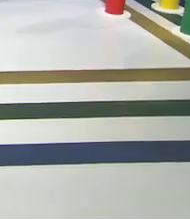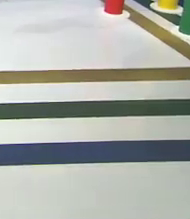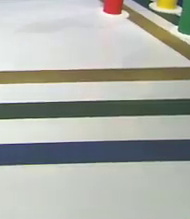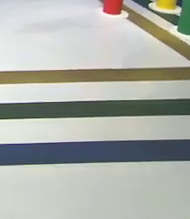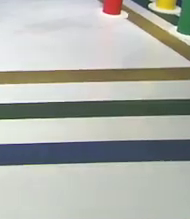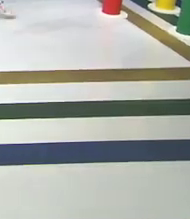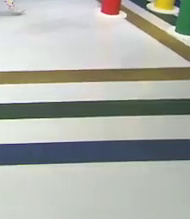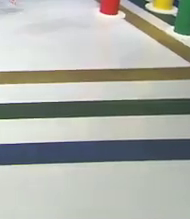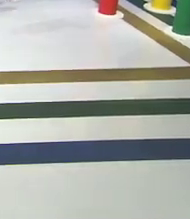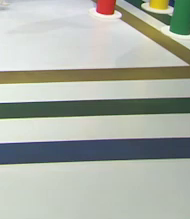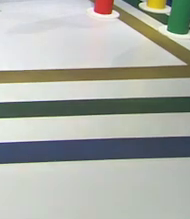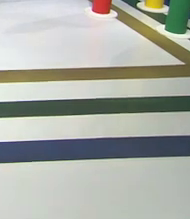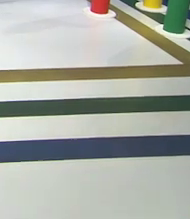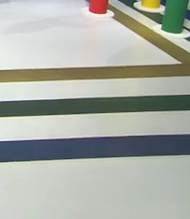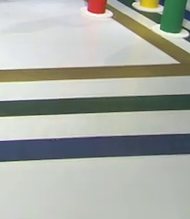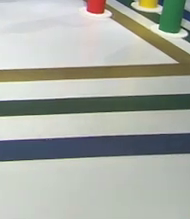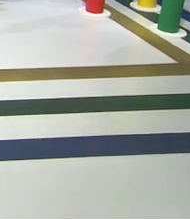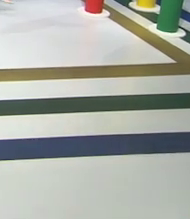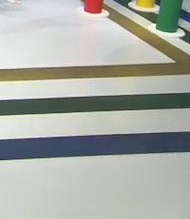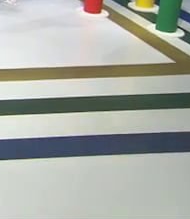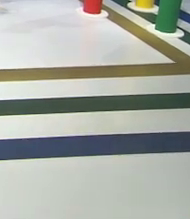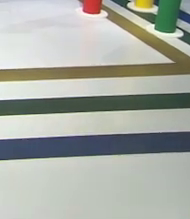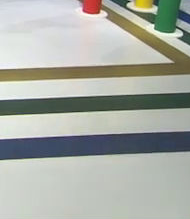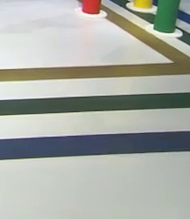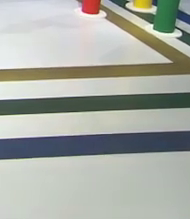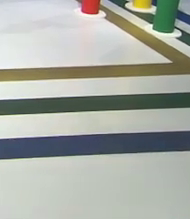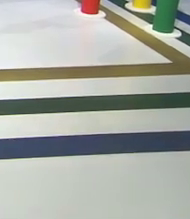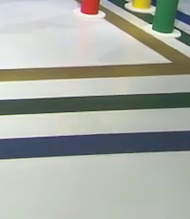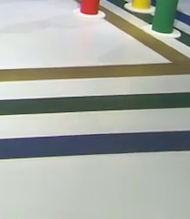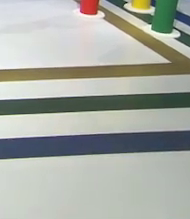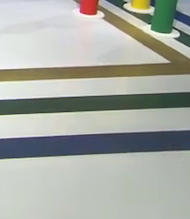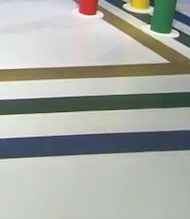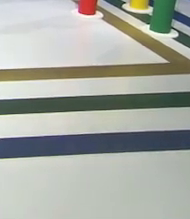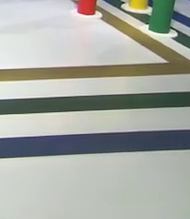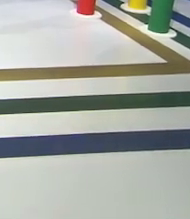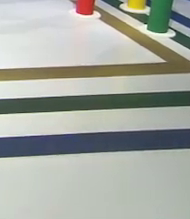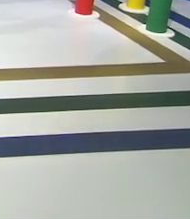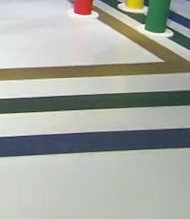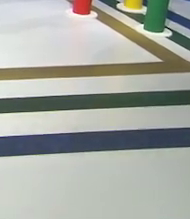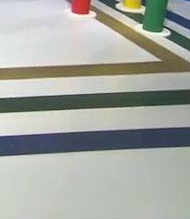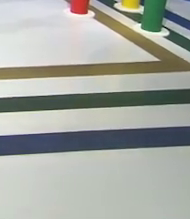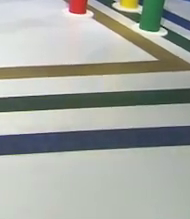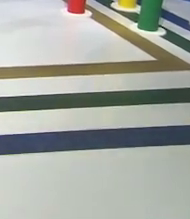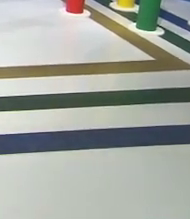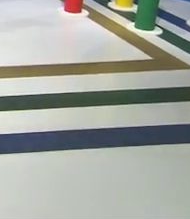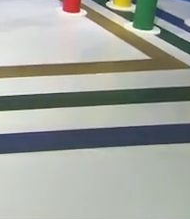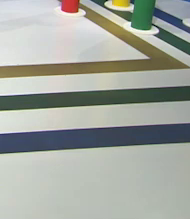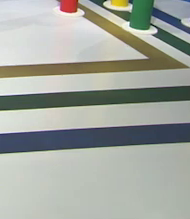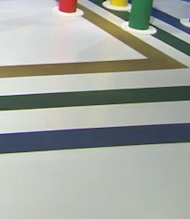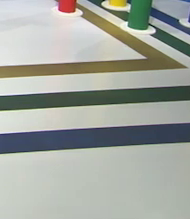una vez como mueve la cintura mira